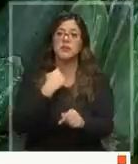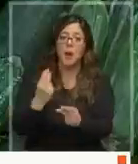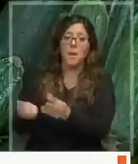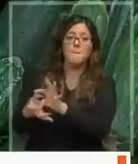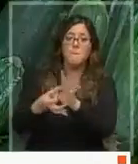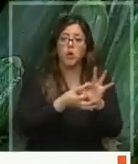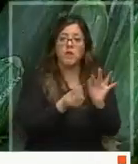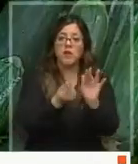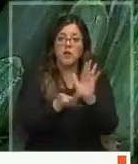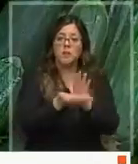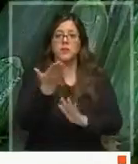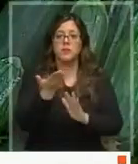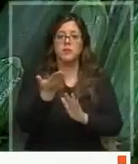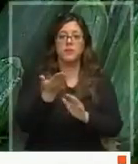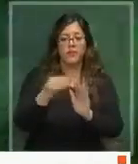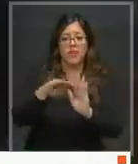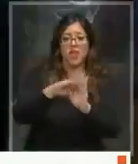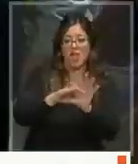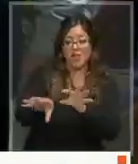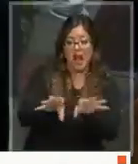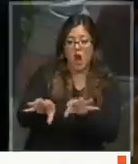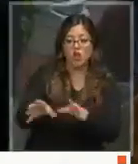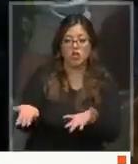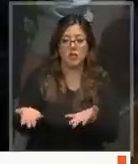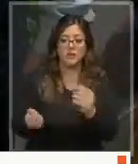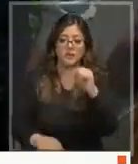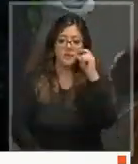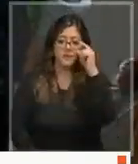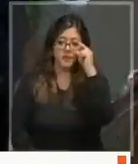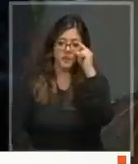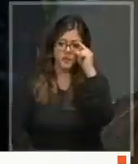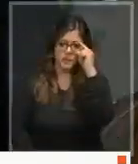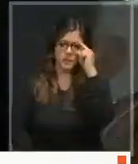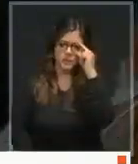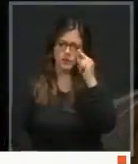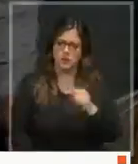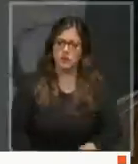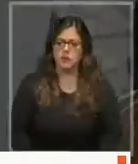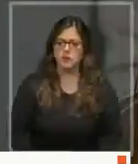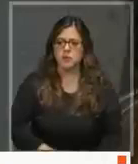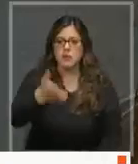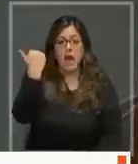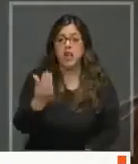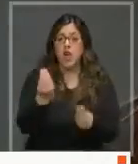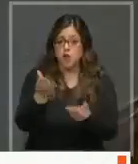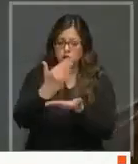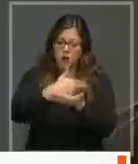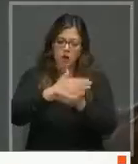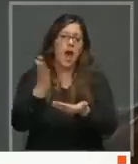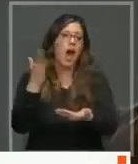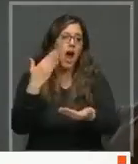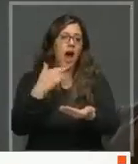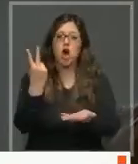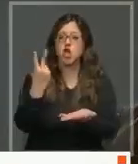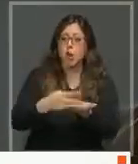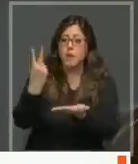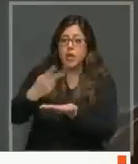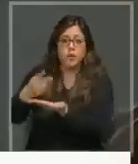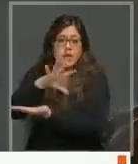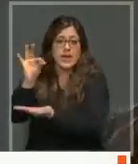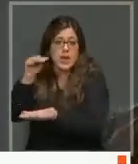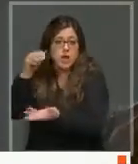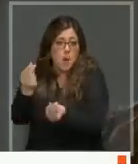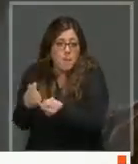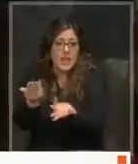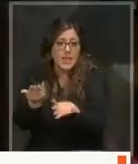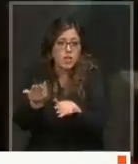de precio de los ingredientes. Estamos hablando más o menos, hacia antes un buen pebre salía más o menos entre 2.000, 2.500 pesos, ahora